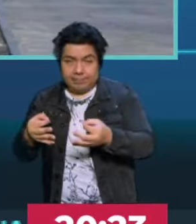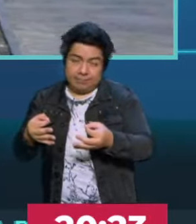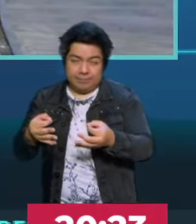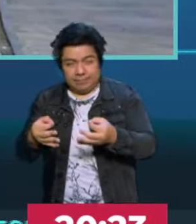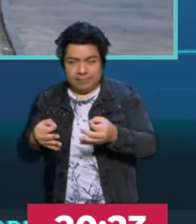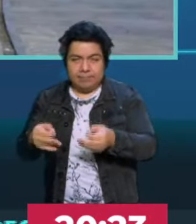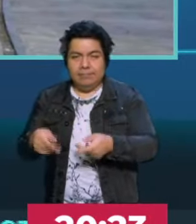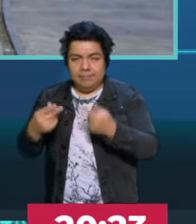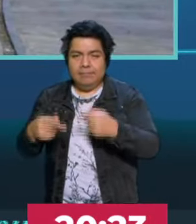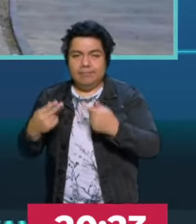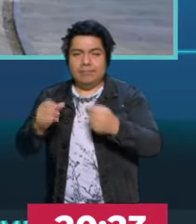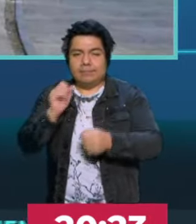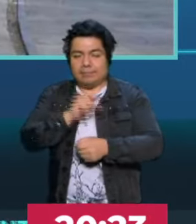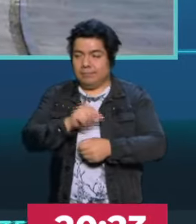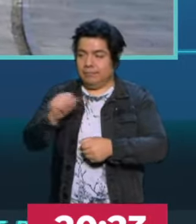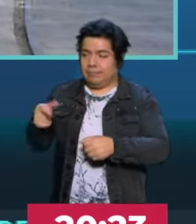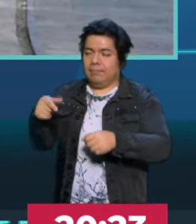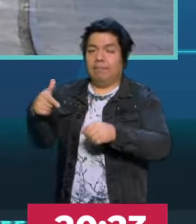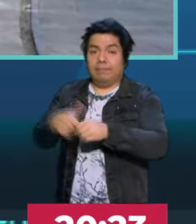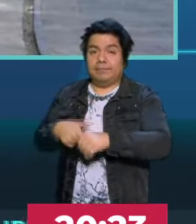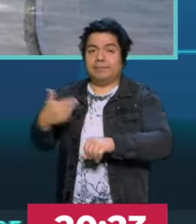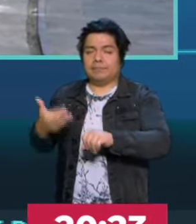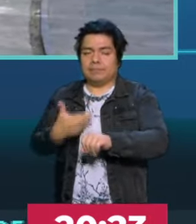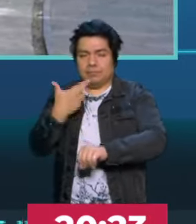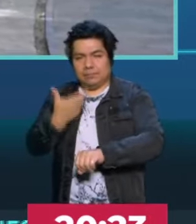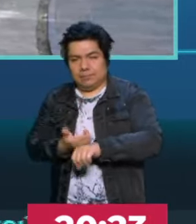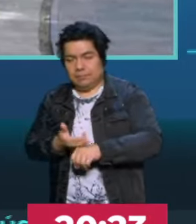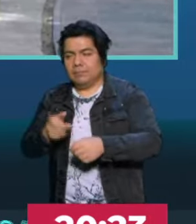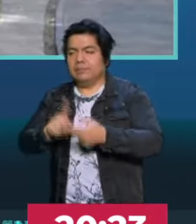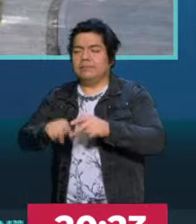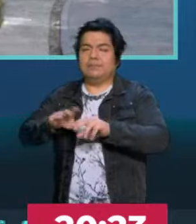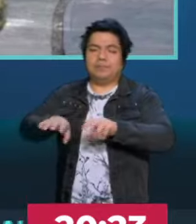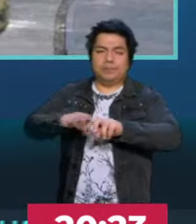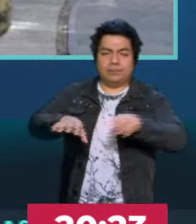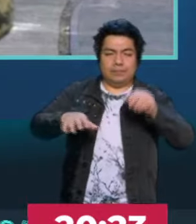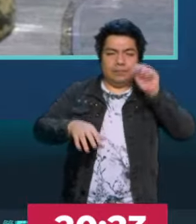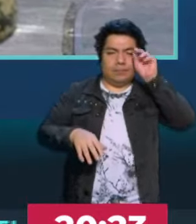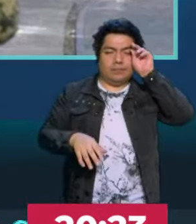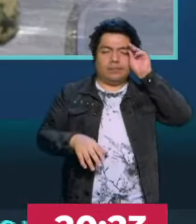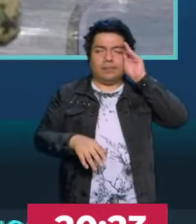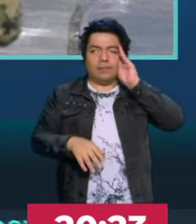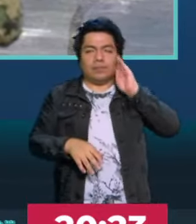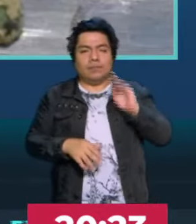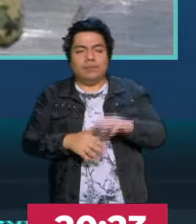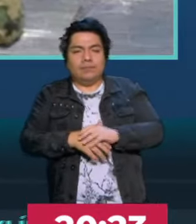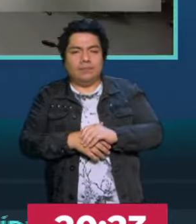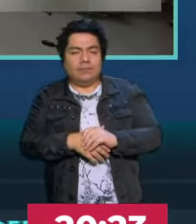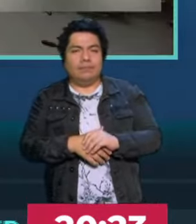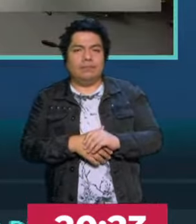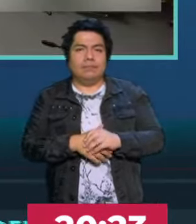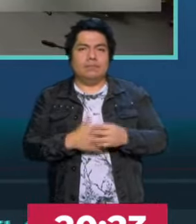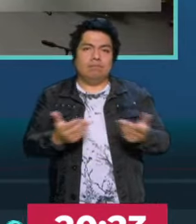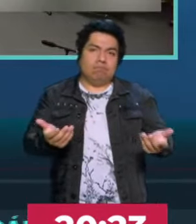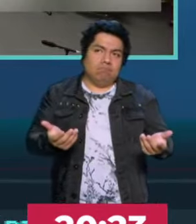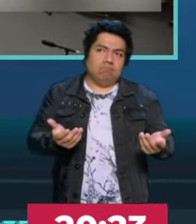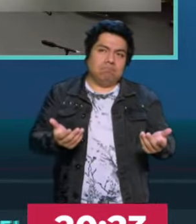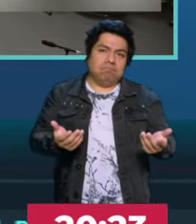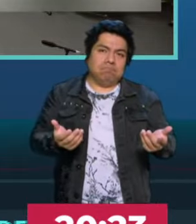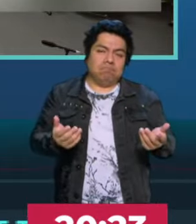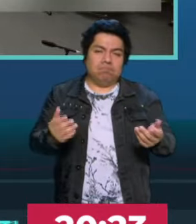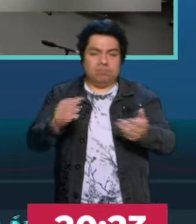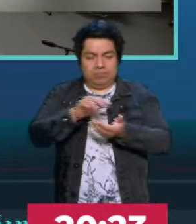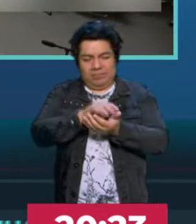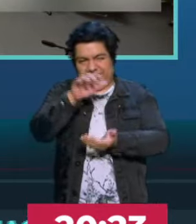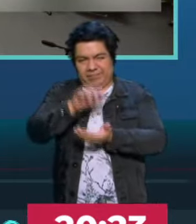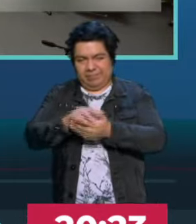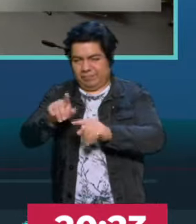decir, se vende lo mismo en gasolineras, en distribuidoras de combustibles, en